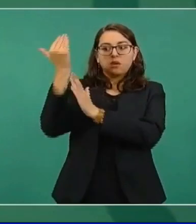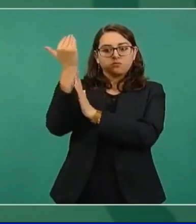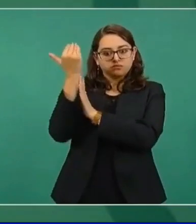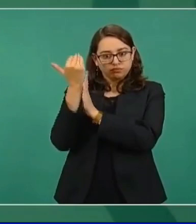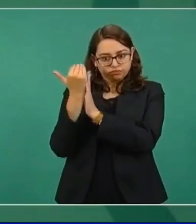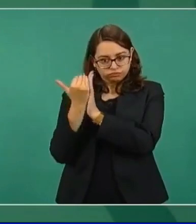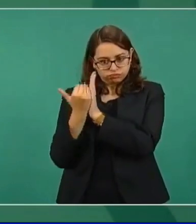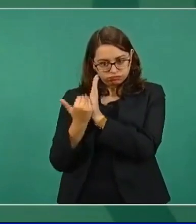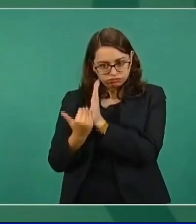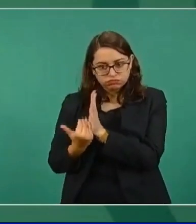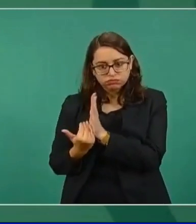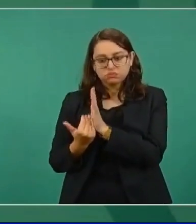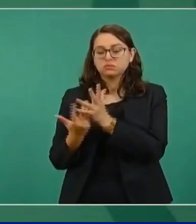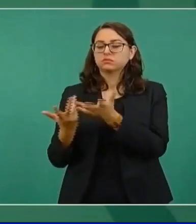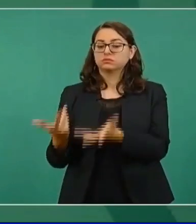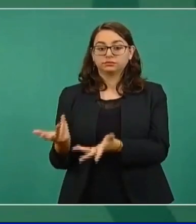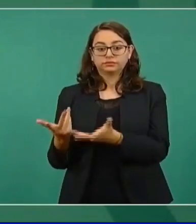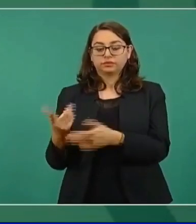primero,